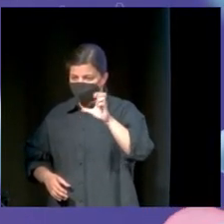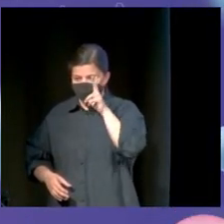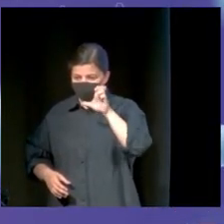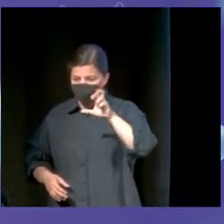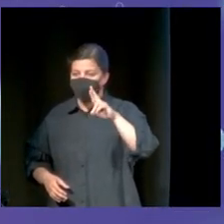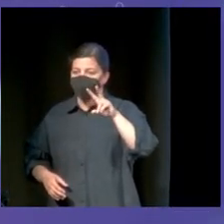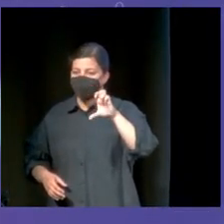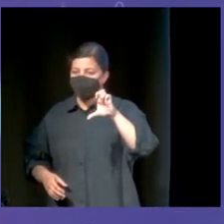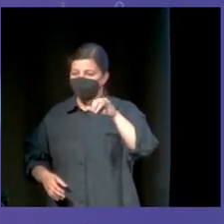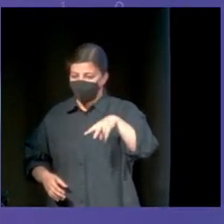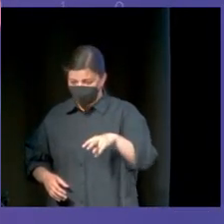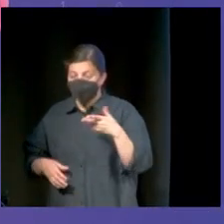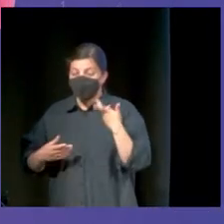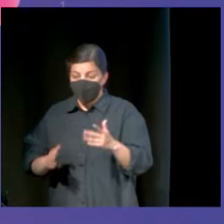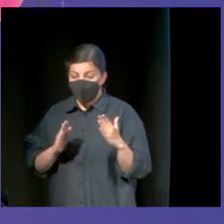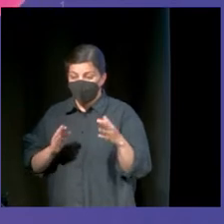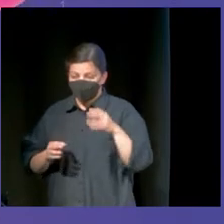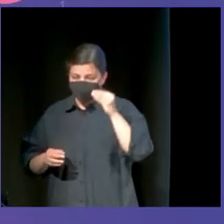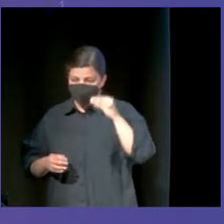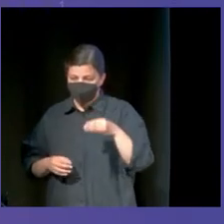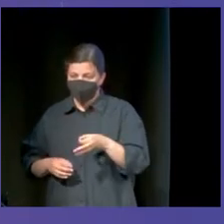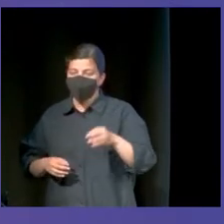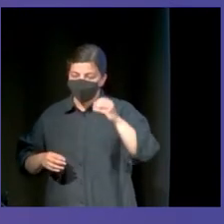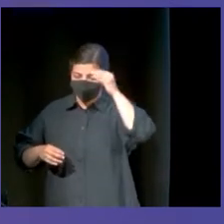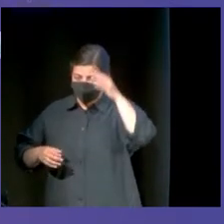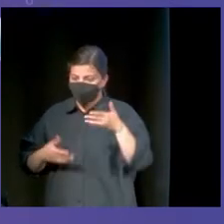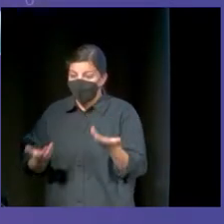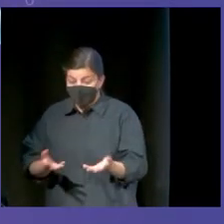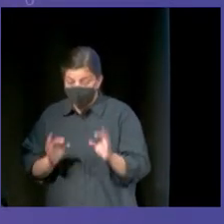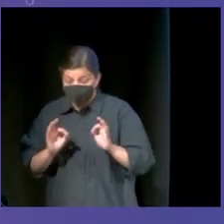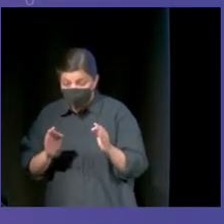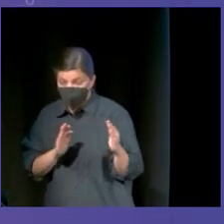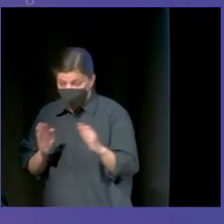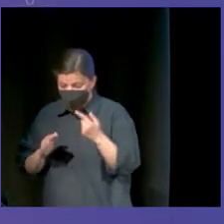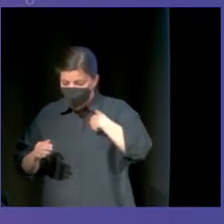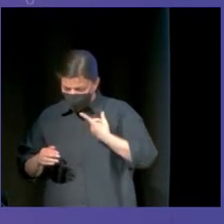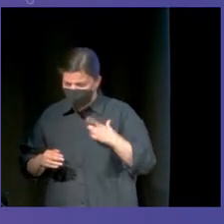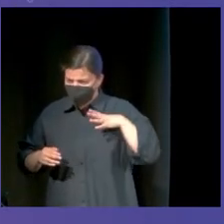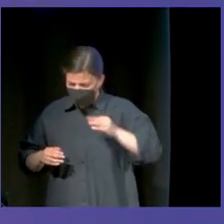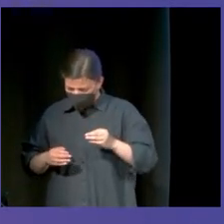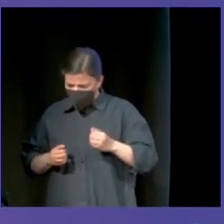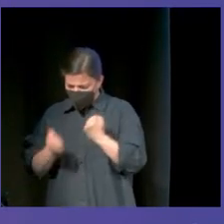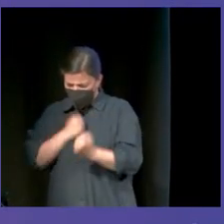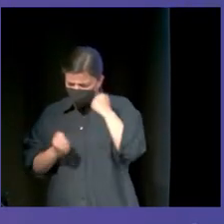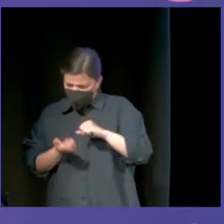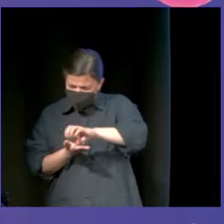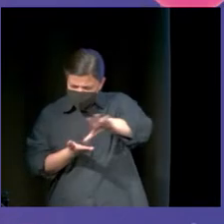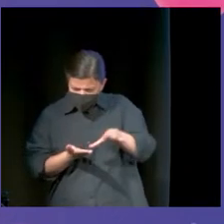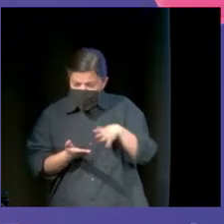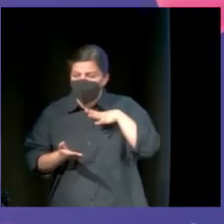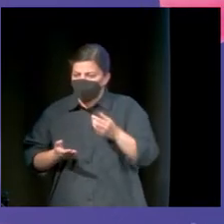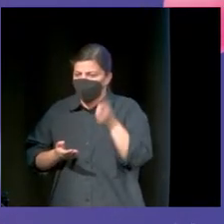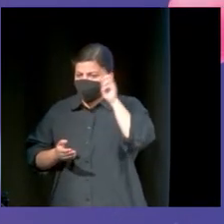no sólo de a la hora de poder emitir transacciones y que tú tengas una economía descentralizada sino que puedes ejecutar